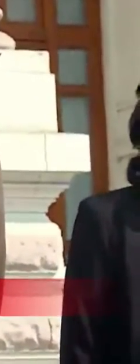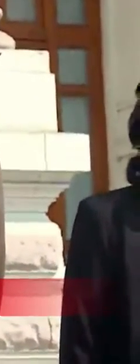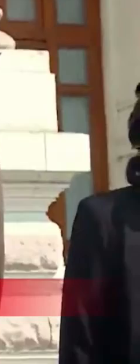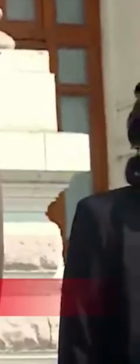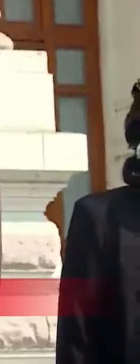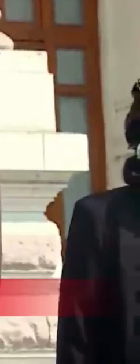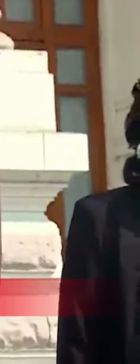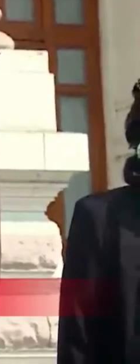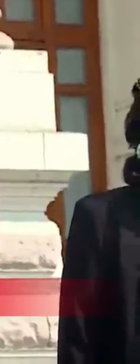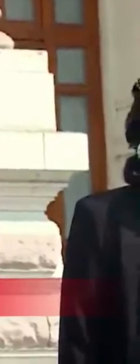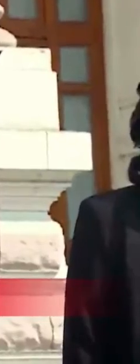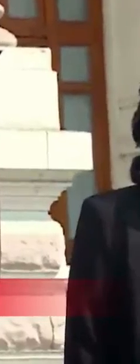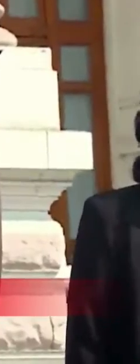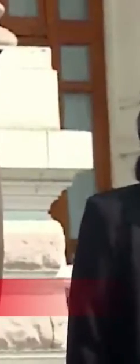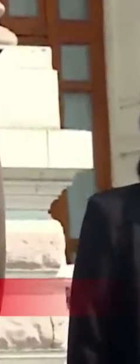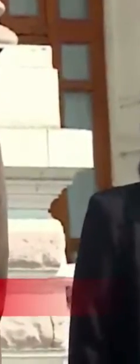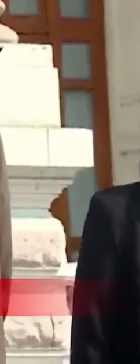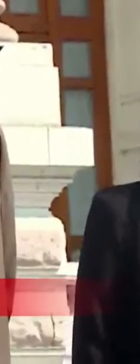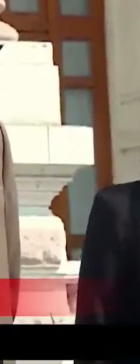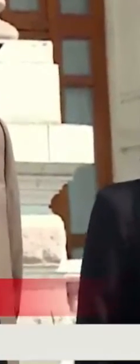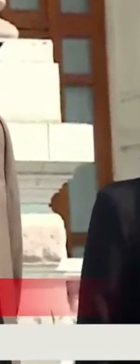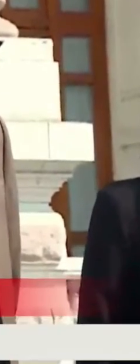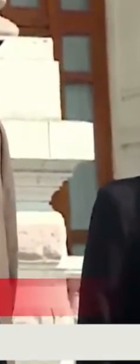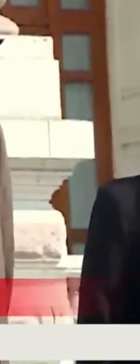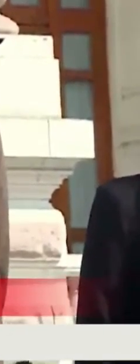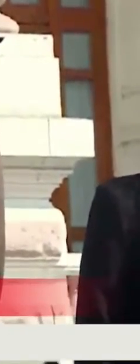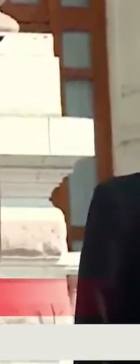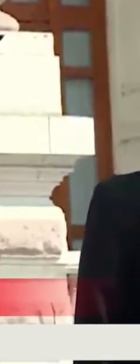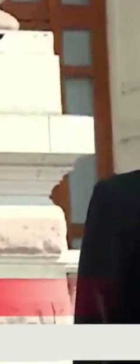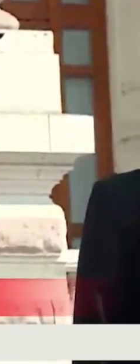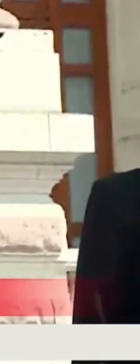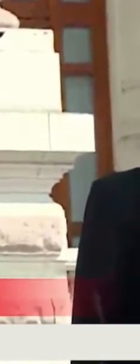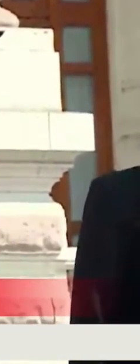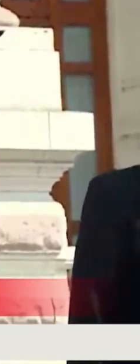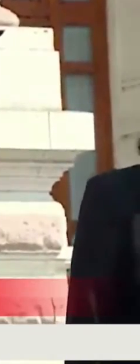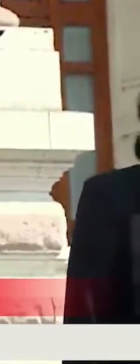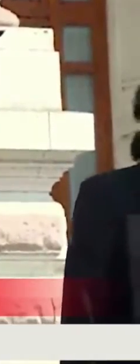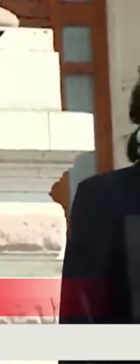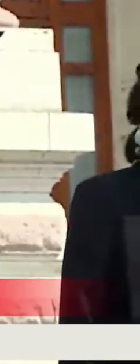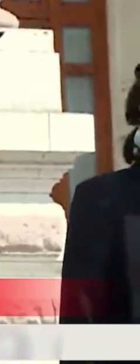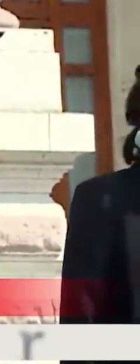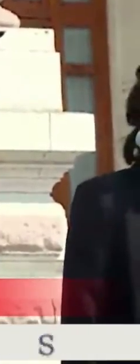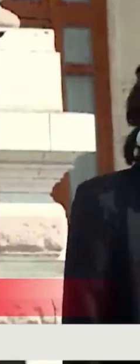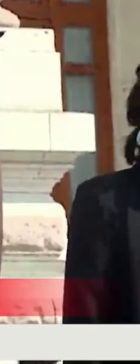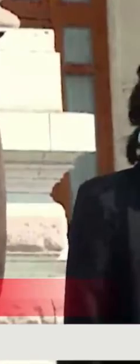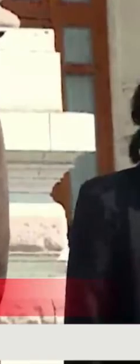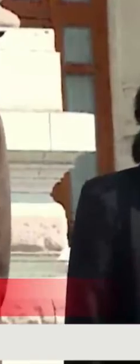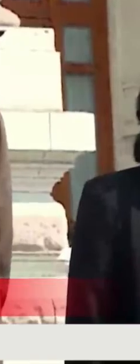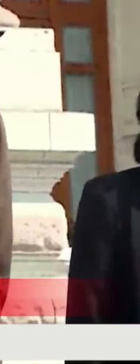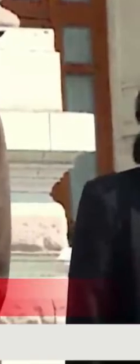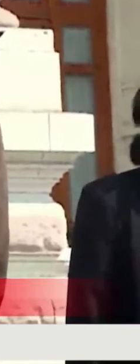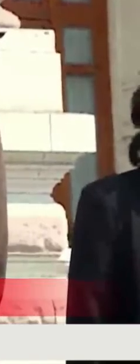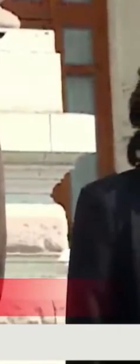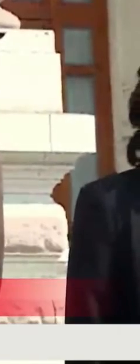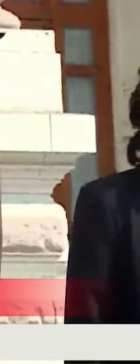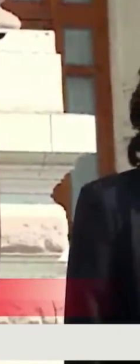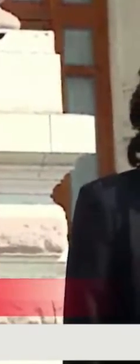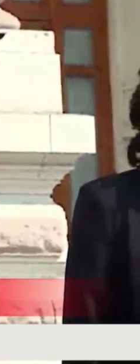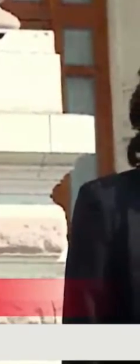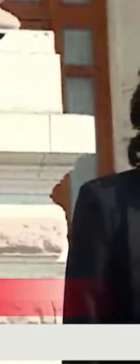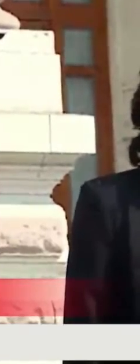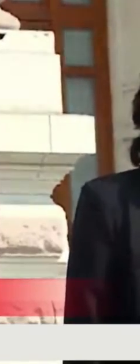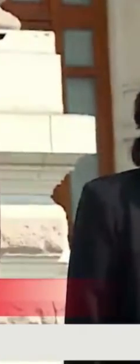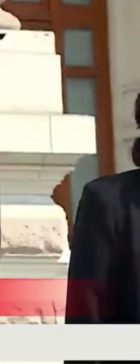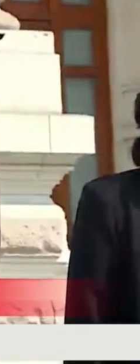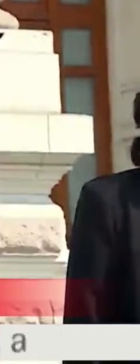encuentran las infraestructuras de los colegios de esa región, que realmente están abandonados